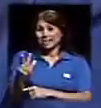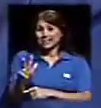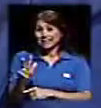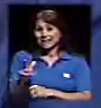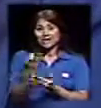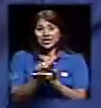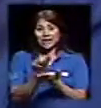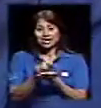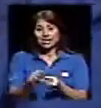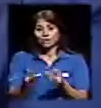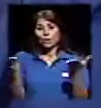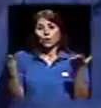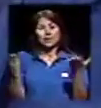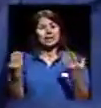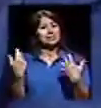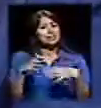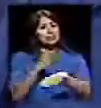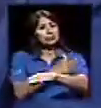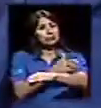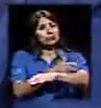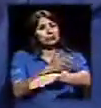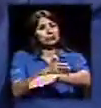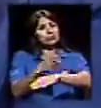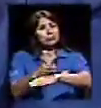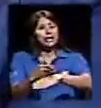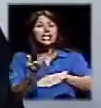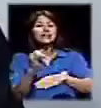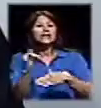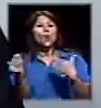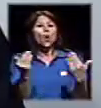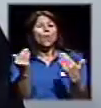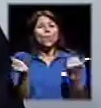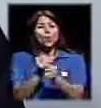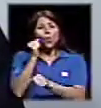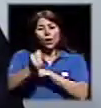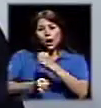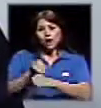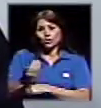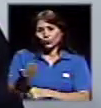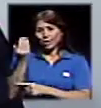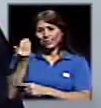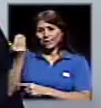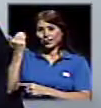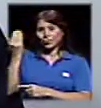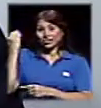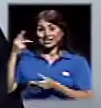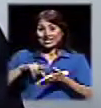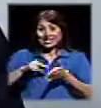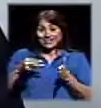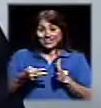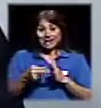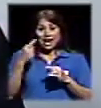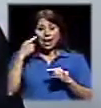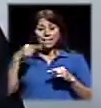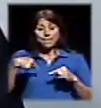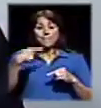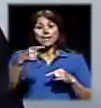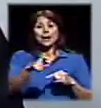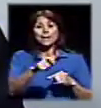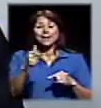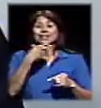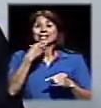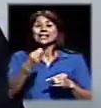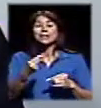bastante importante en relación con los años anteriores. Es decir, a diciembre se está previendo un déficit fiscal